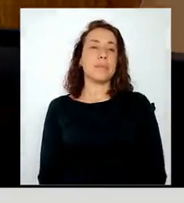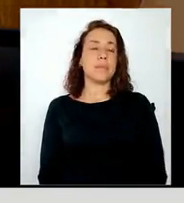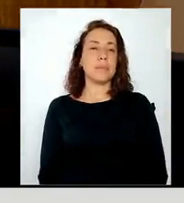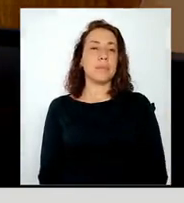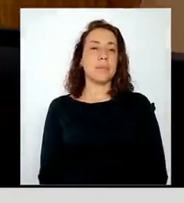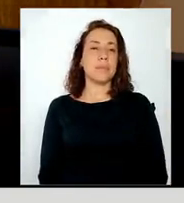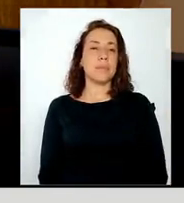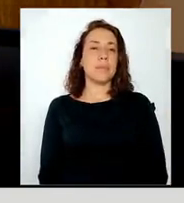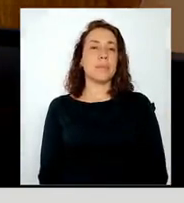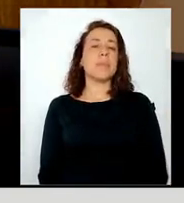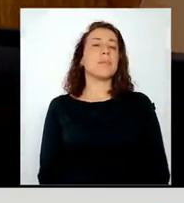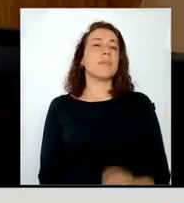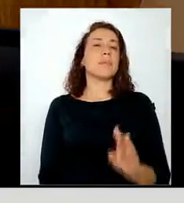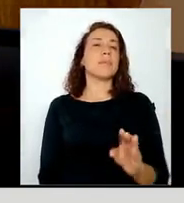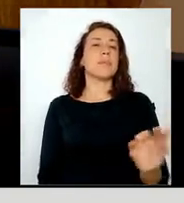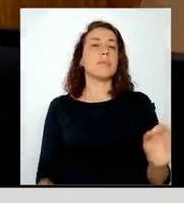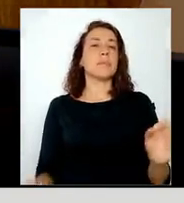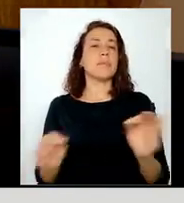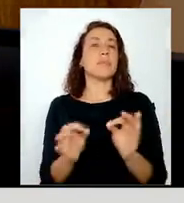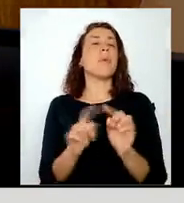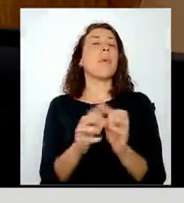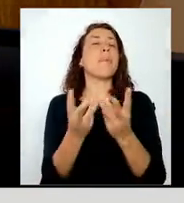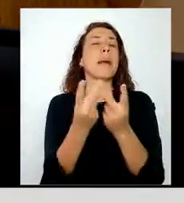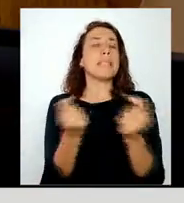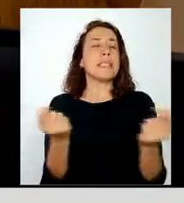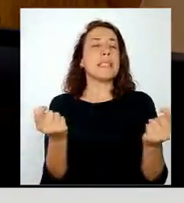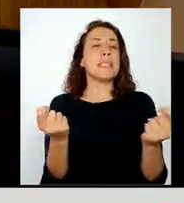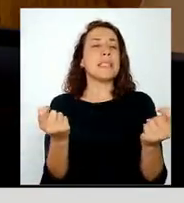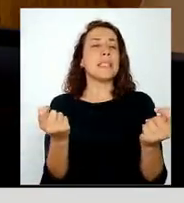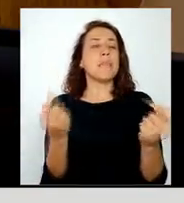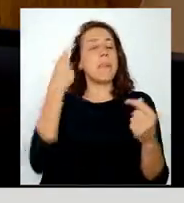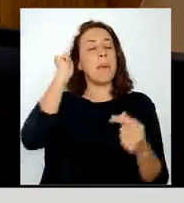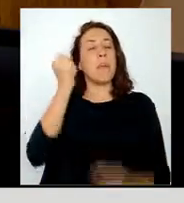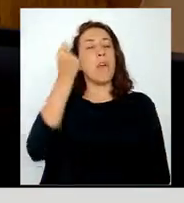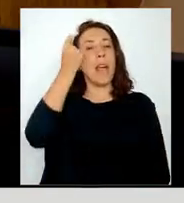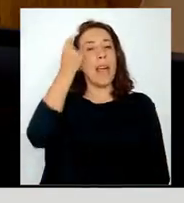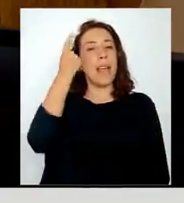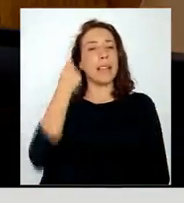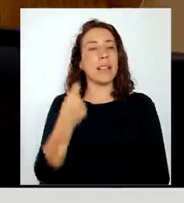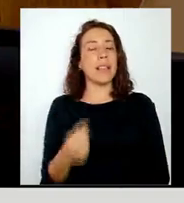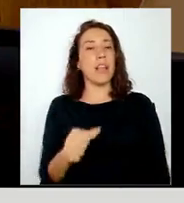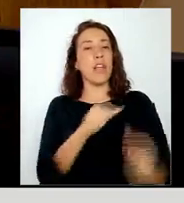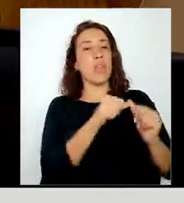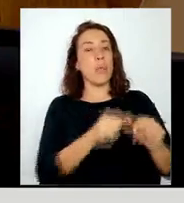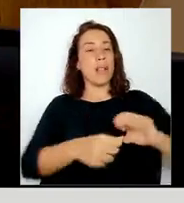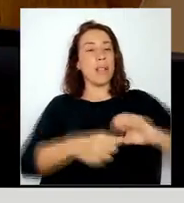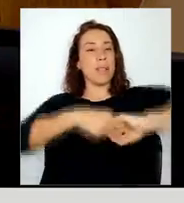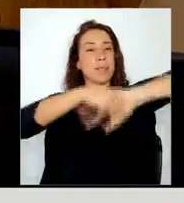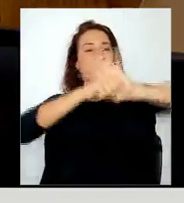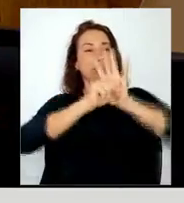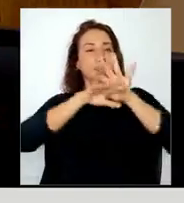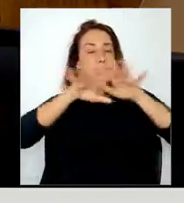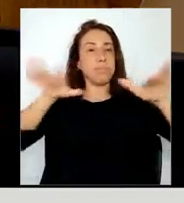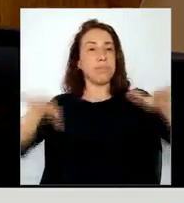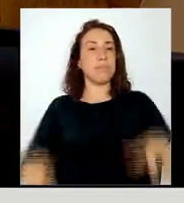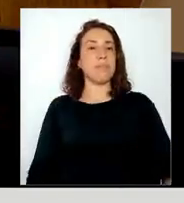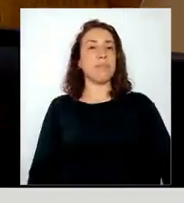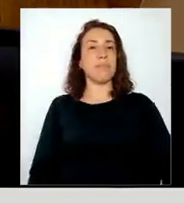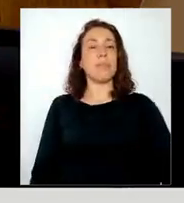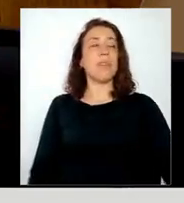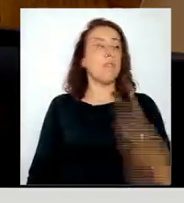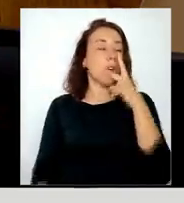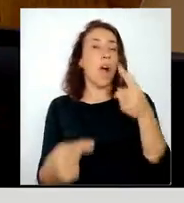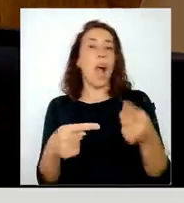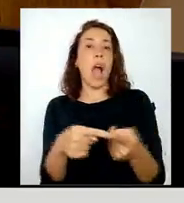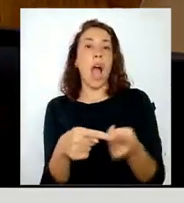sin duda ejemplificarlo para que se entienda durante la pandemia vimos que el abuso por parte de la